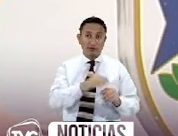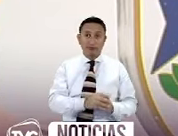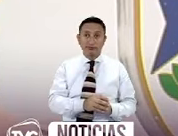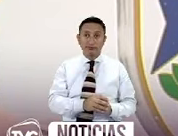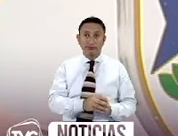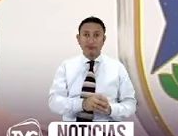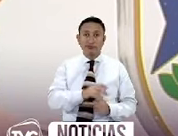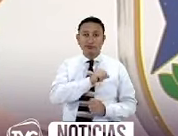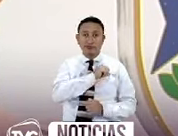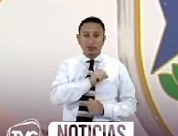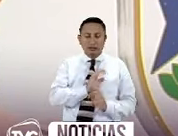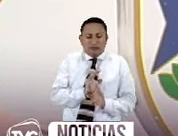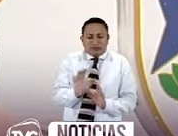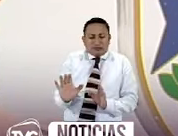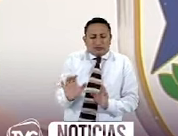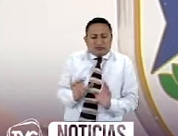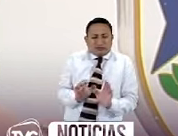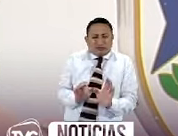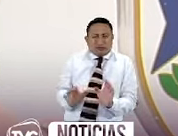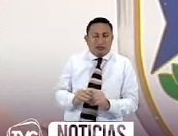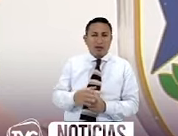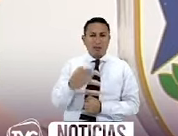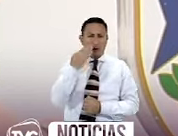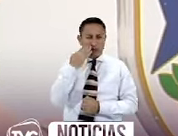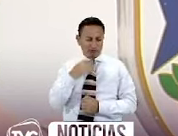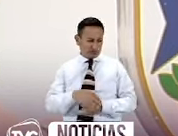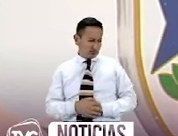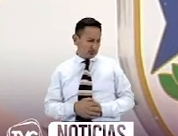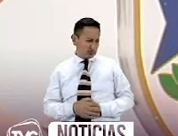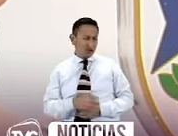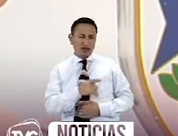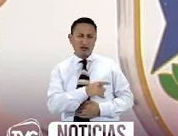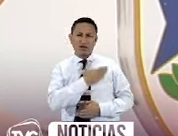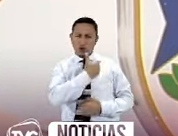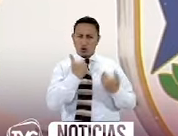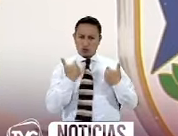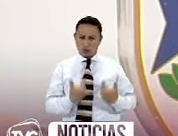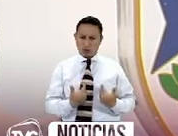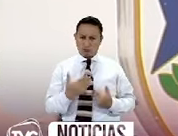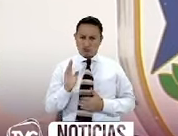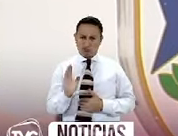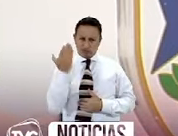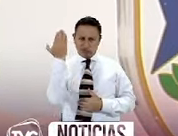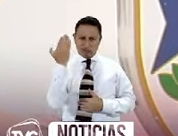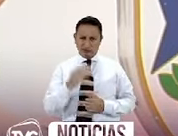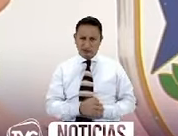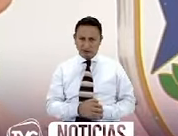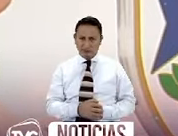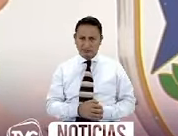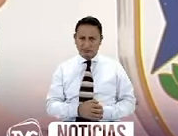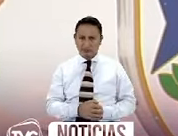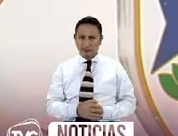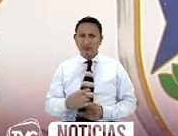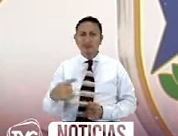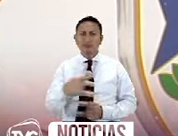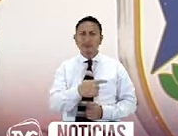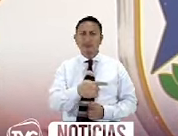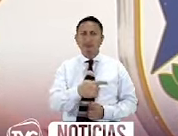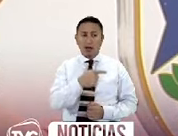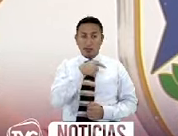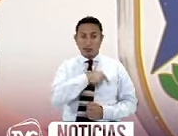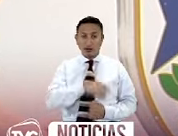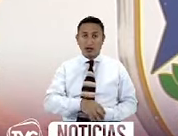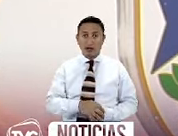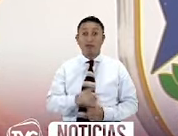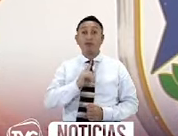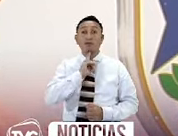reacia. La madre había notado cierto cambio de comportamiento en la menor de edad. Y la menor edad es la que cuenta es a la tía, y